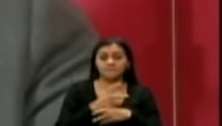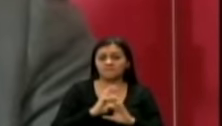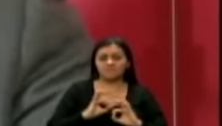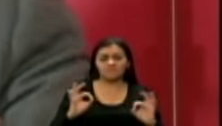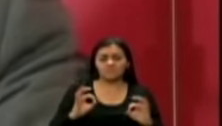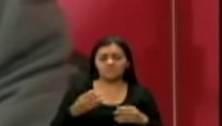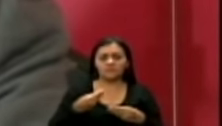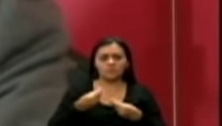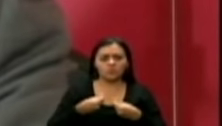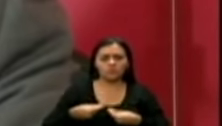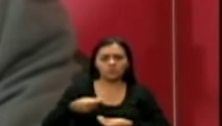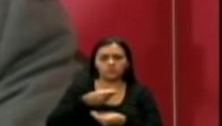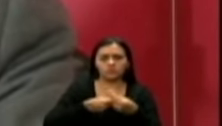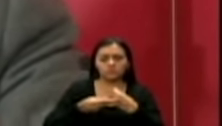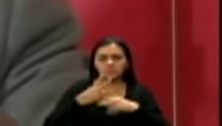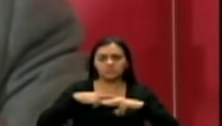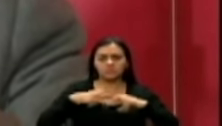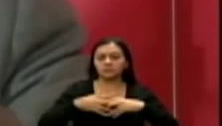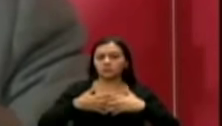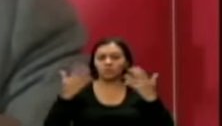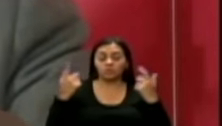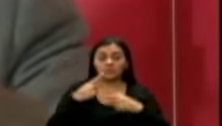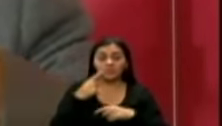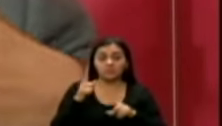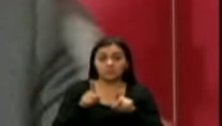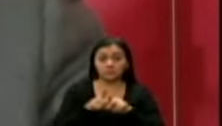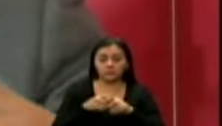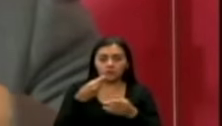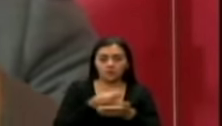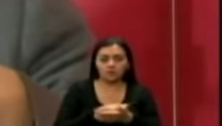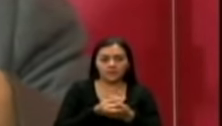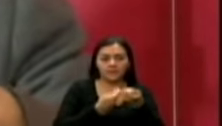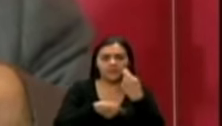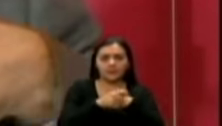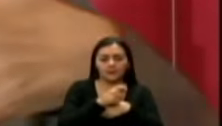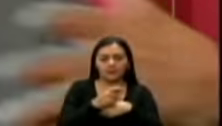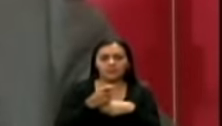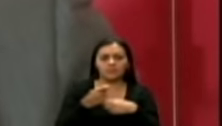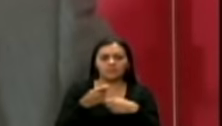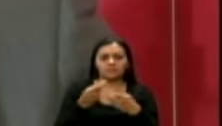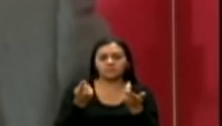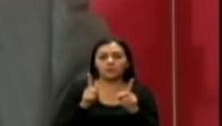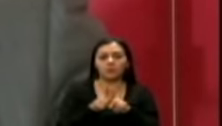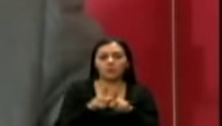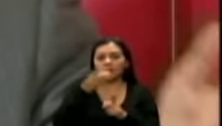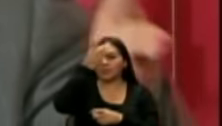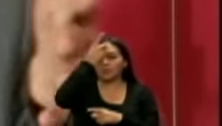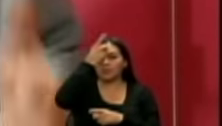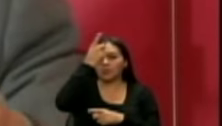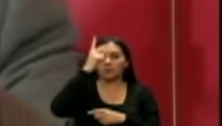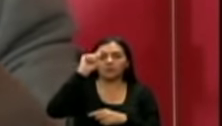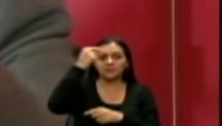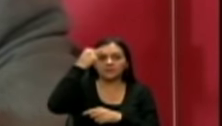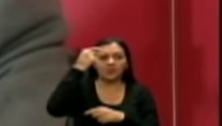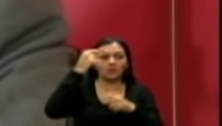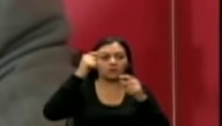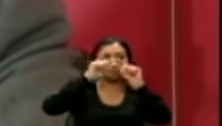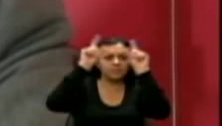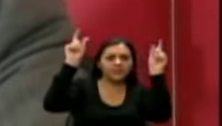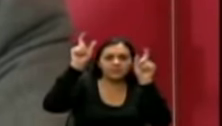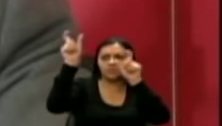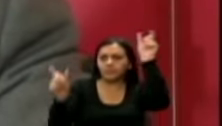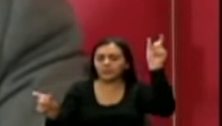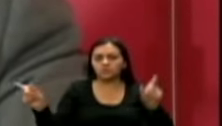ni el consumo, ni la investigación, sino vive de comprar y vender papeles, vive de endeudamiento de estados, empresas,